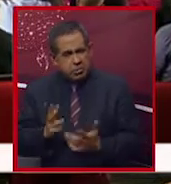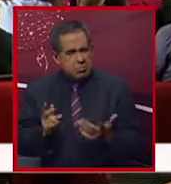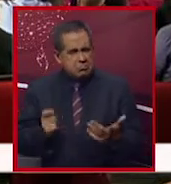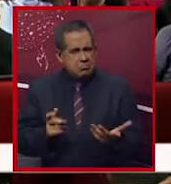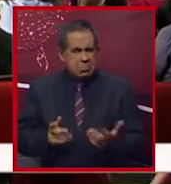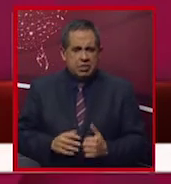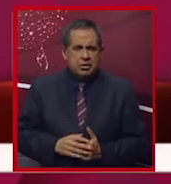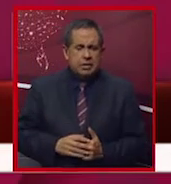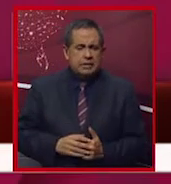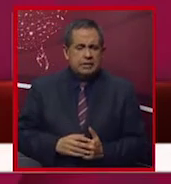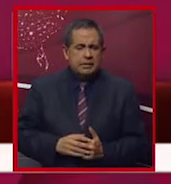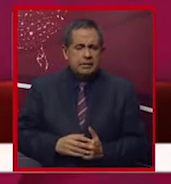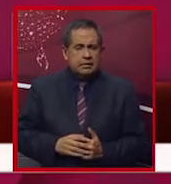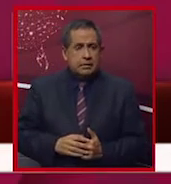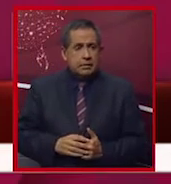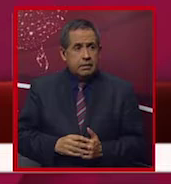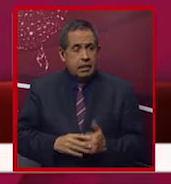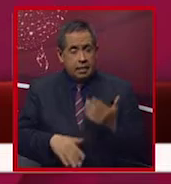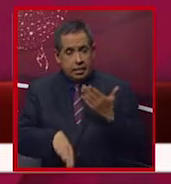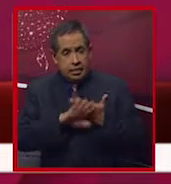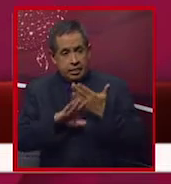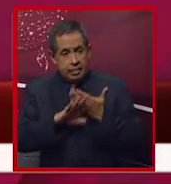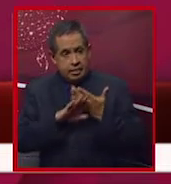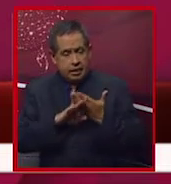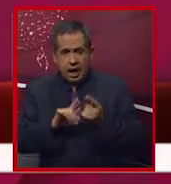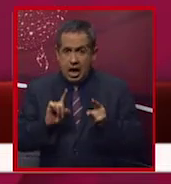a caer en